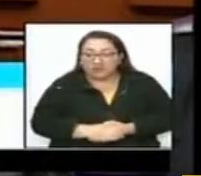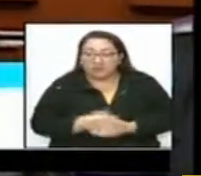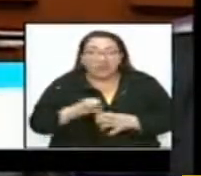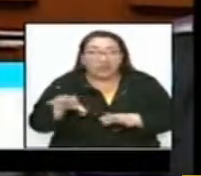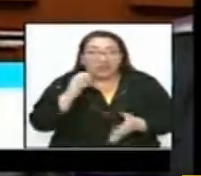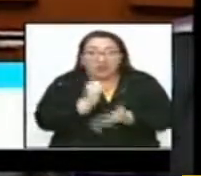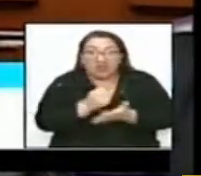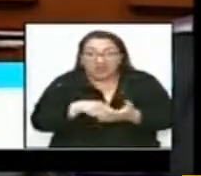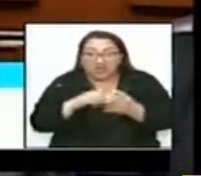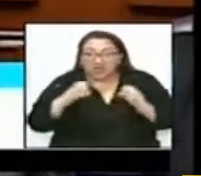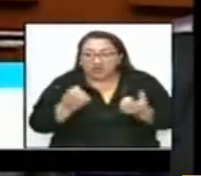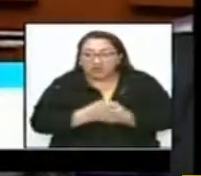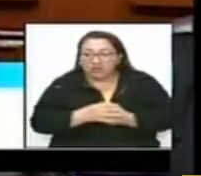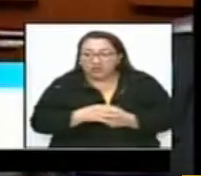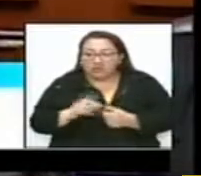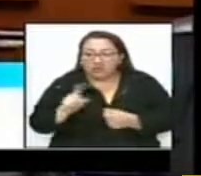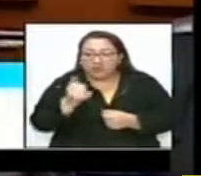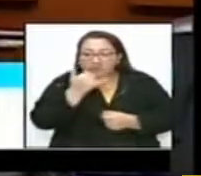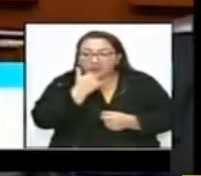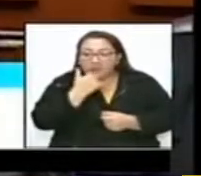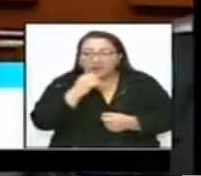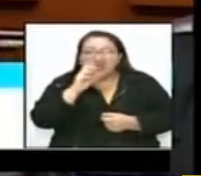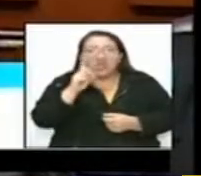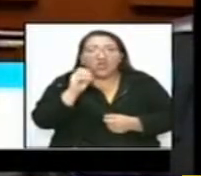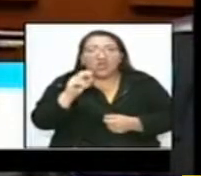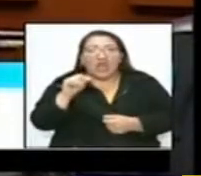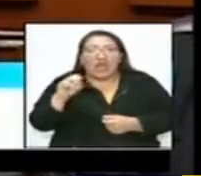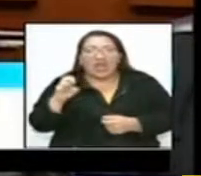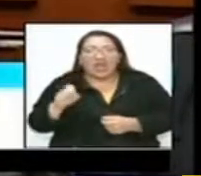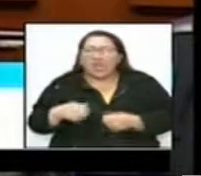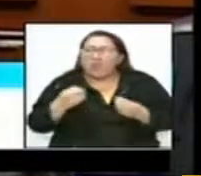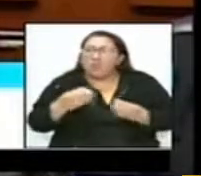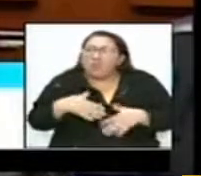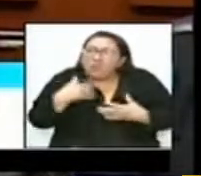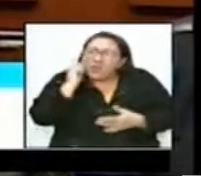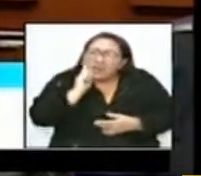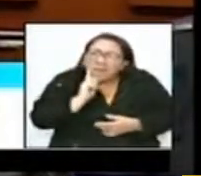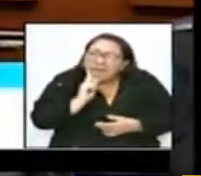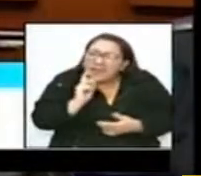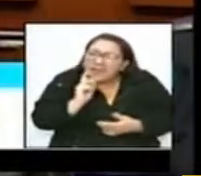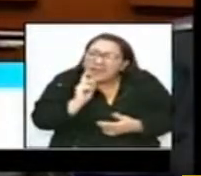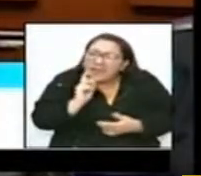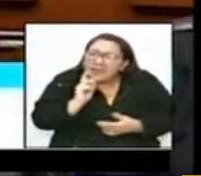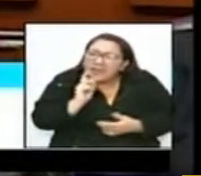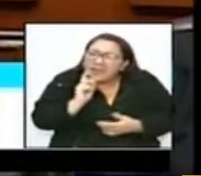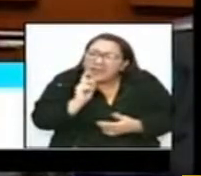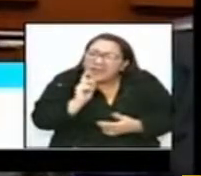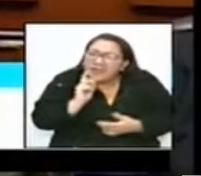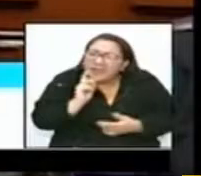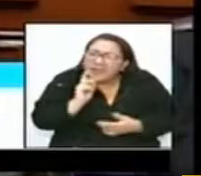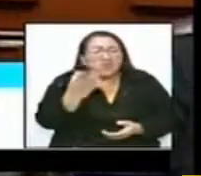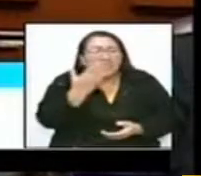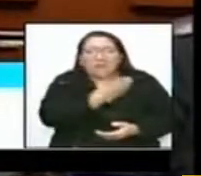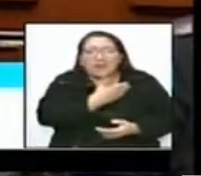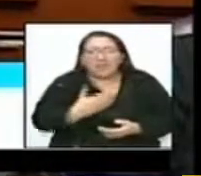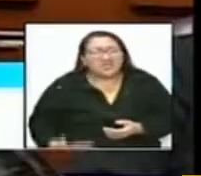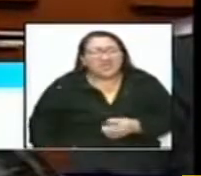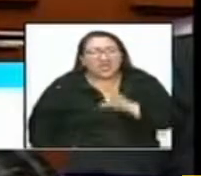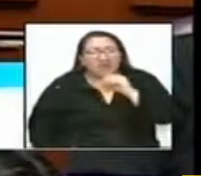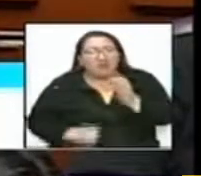hubiese aprobado por este congreso no hubiese ocurrido lo del señor donaire como puede mentir de una manera tan descarada el presidente de la